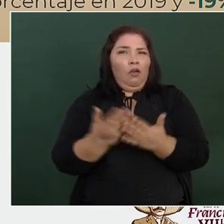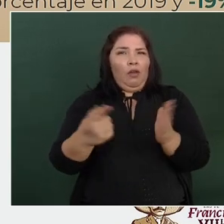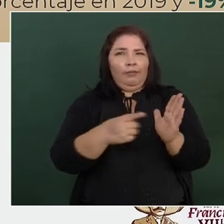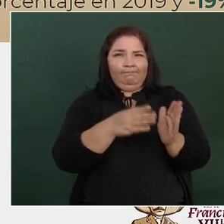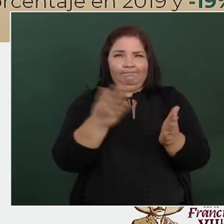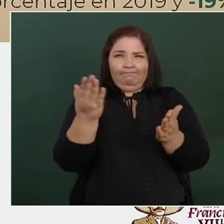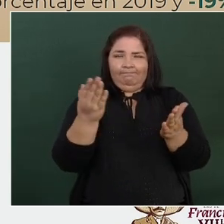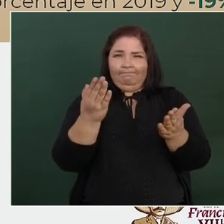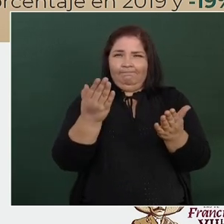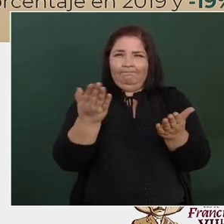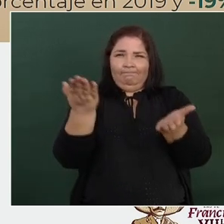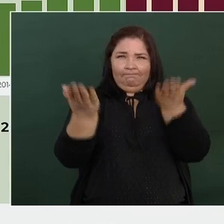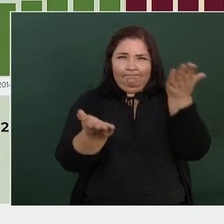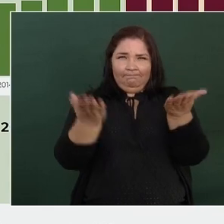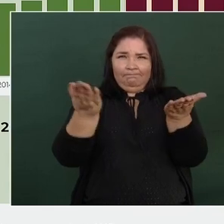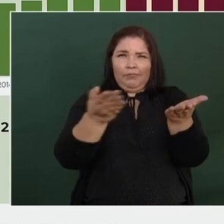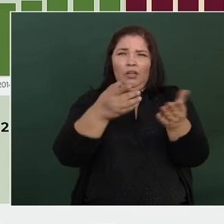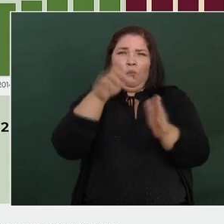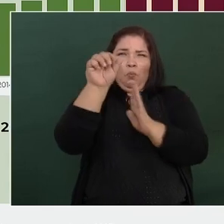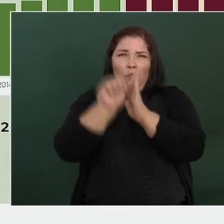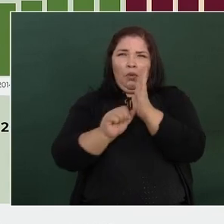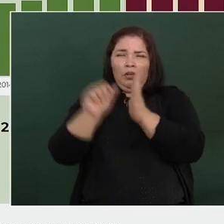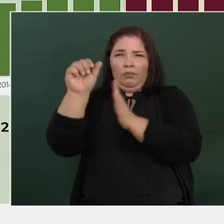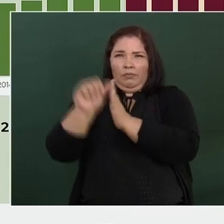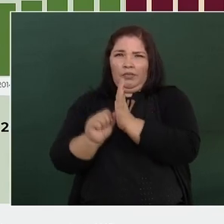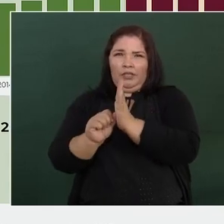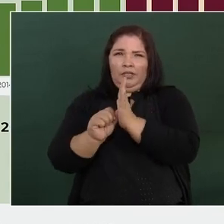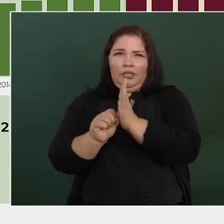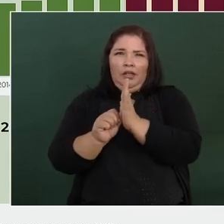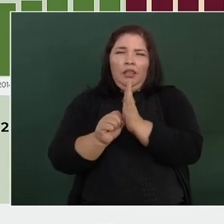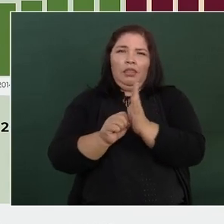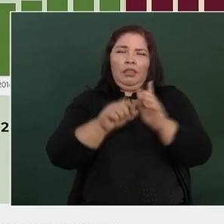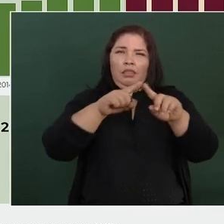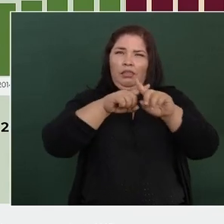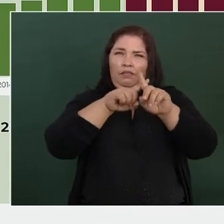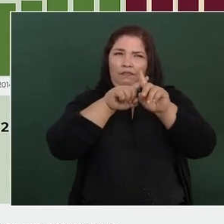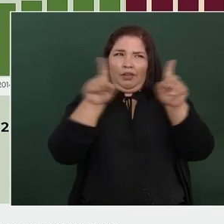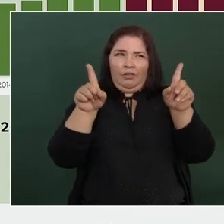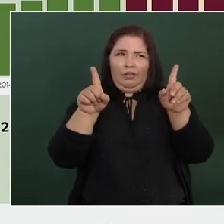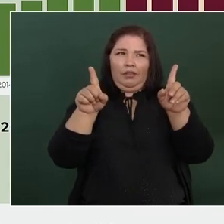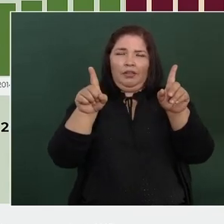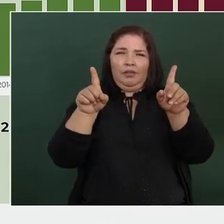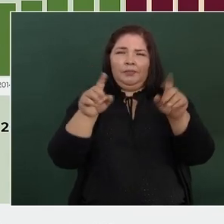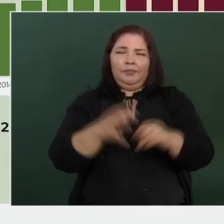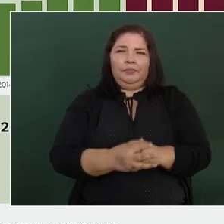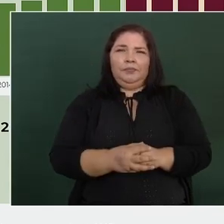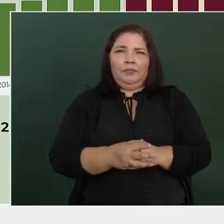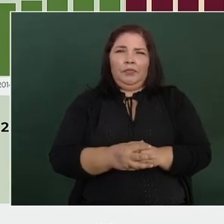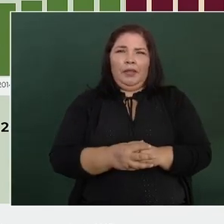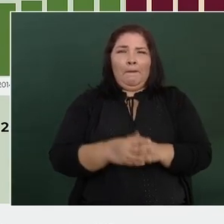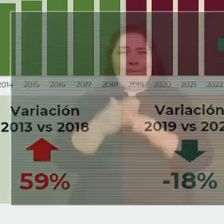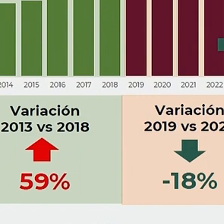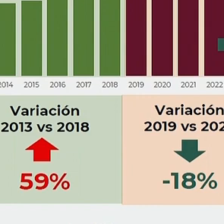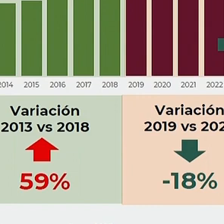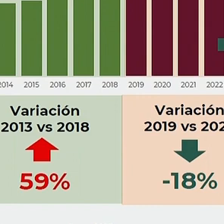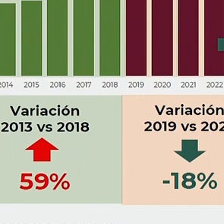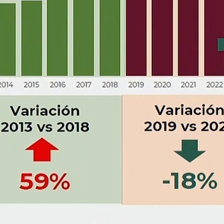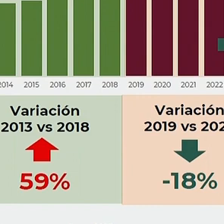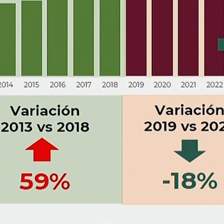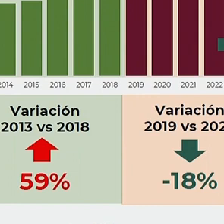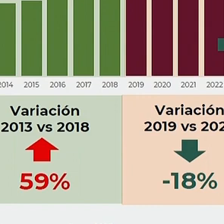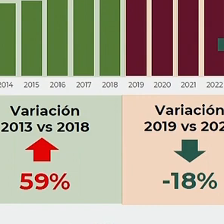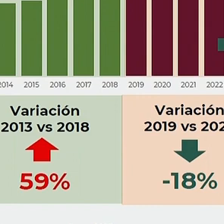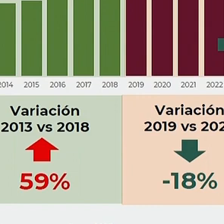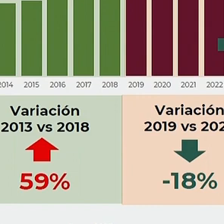que se hace mensualmente, teniendo una variación por primera vez de menos